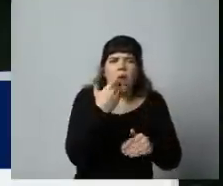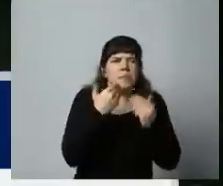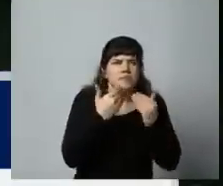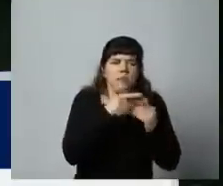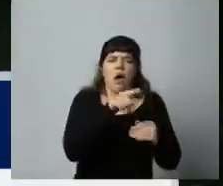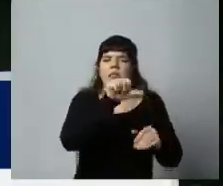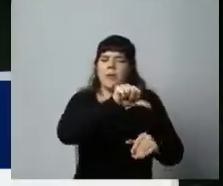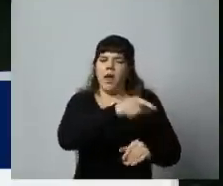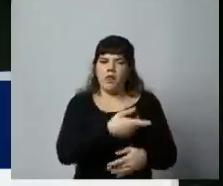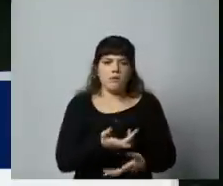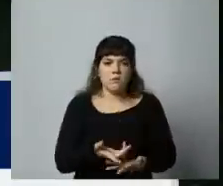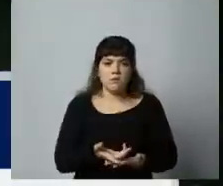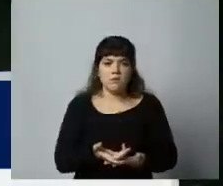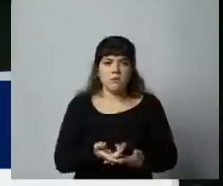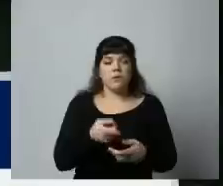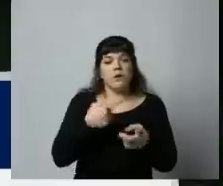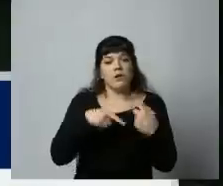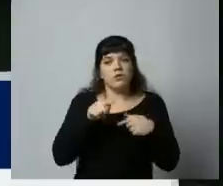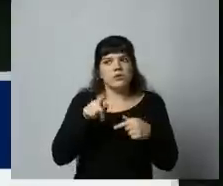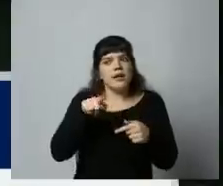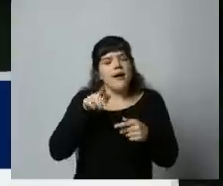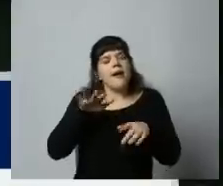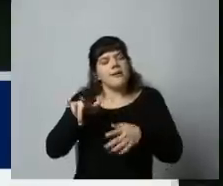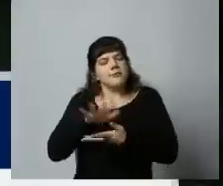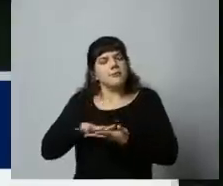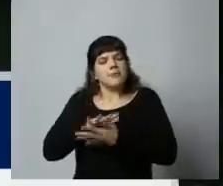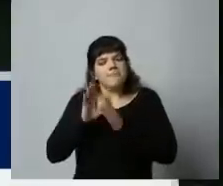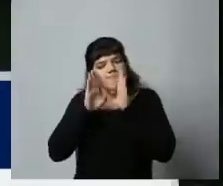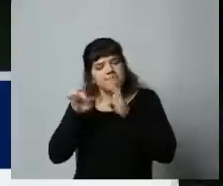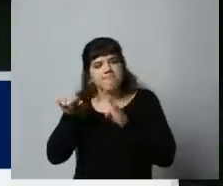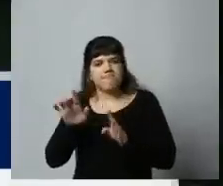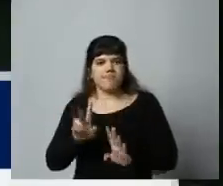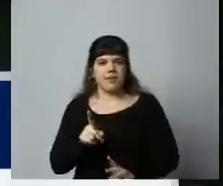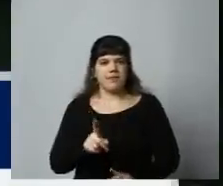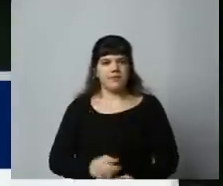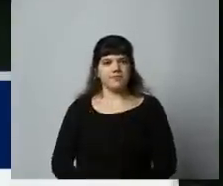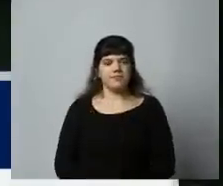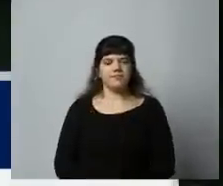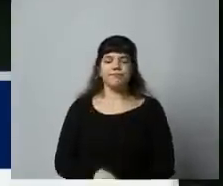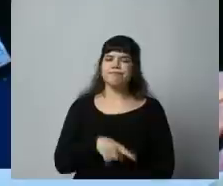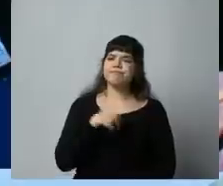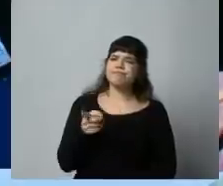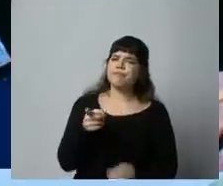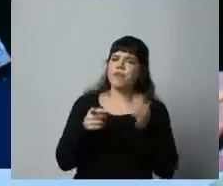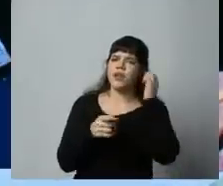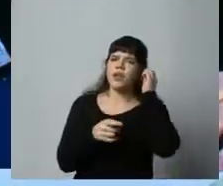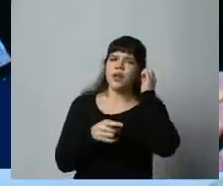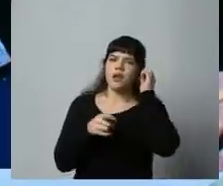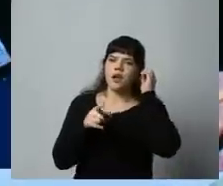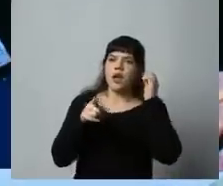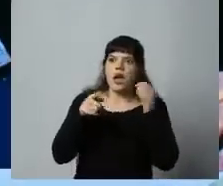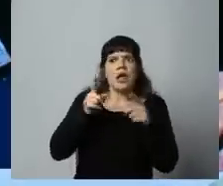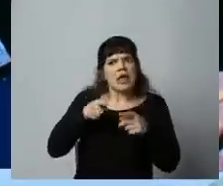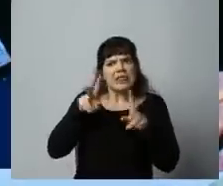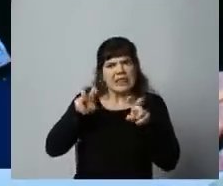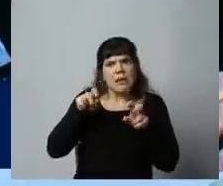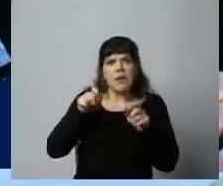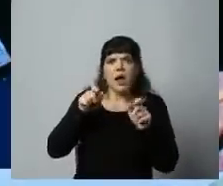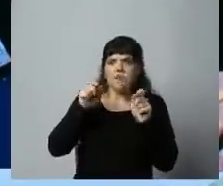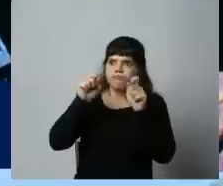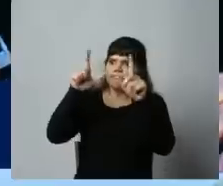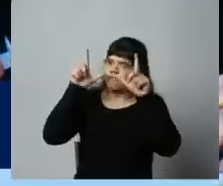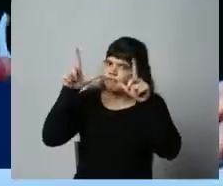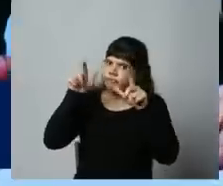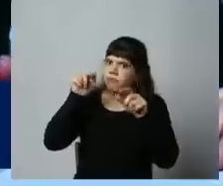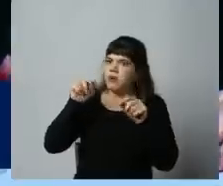me parece que ahí hay hay una cosa que hay que atender sole te parece que es para abrir los ganchos en términos de